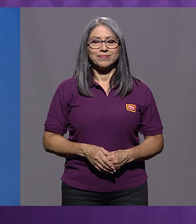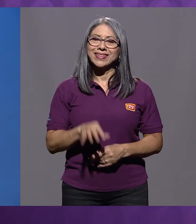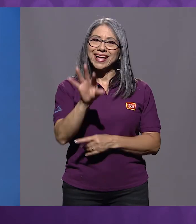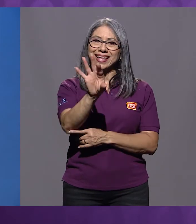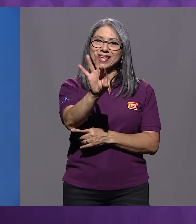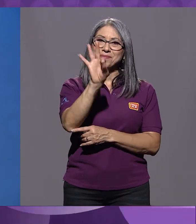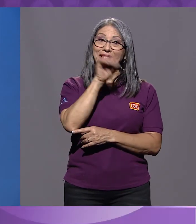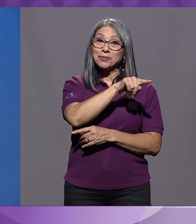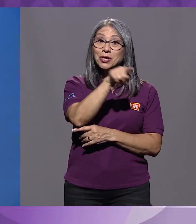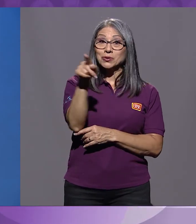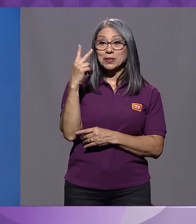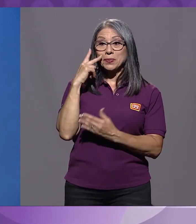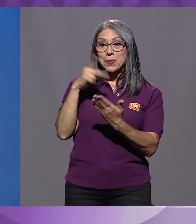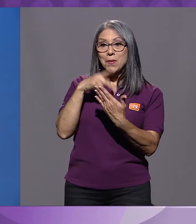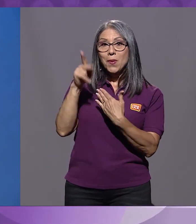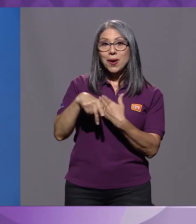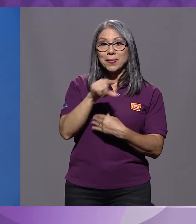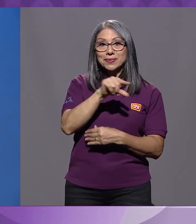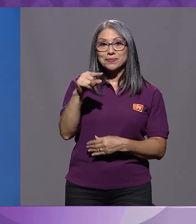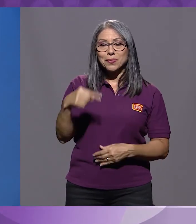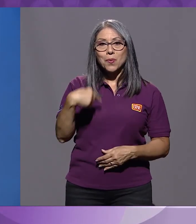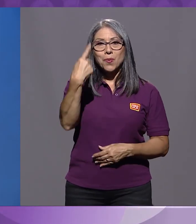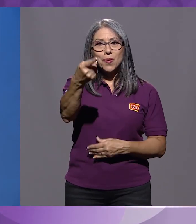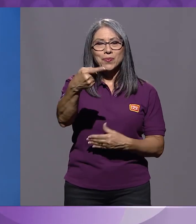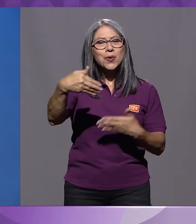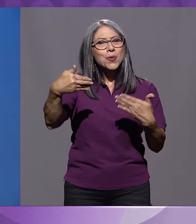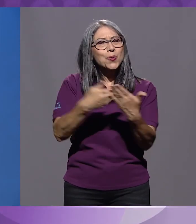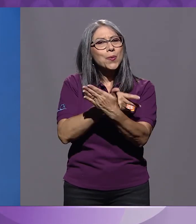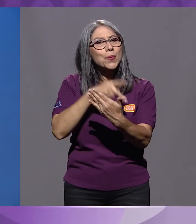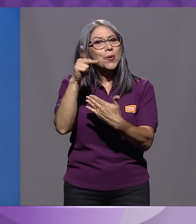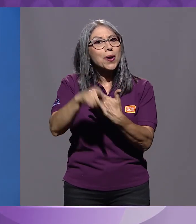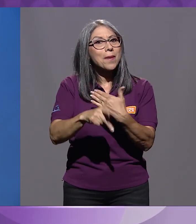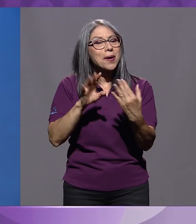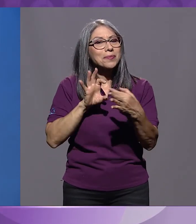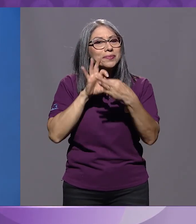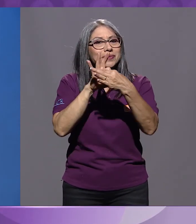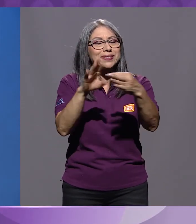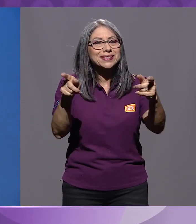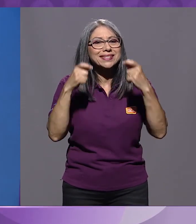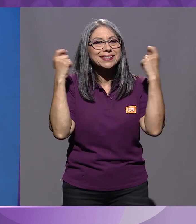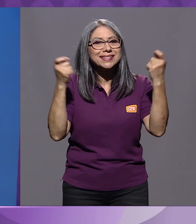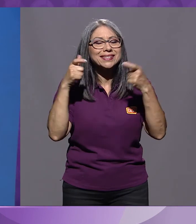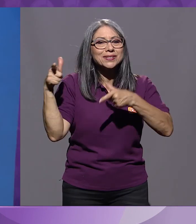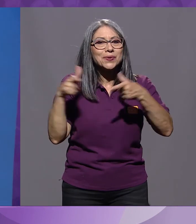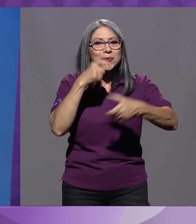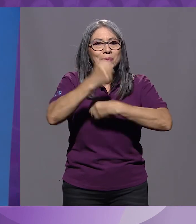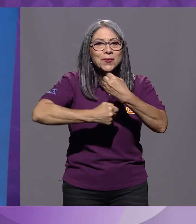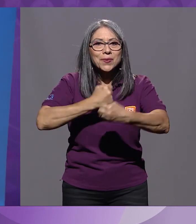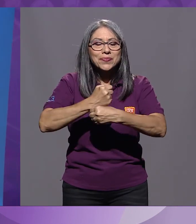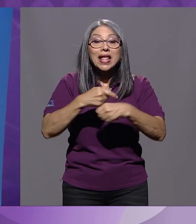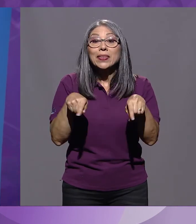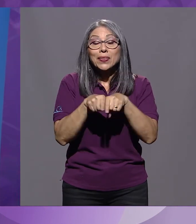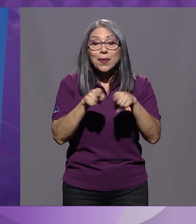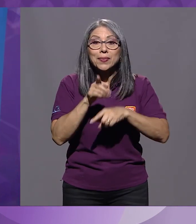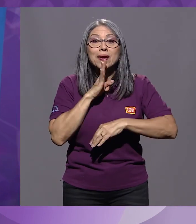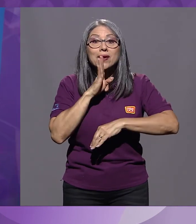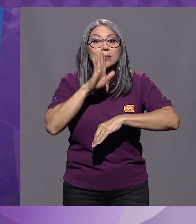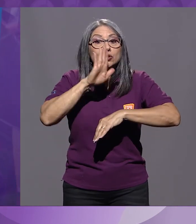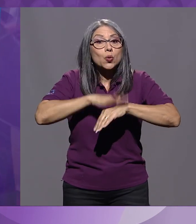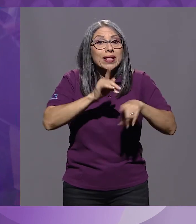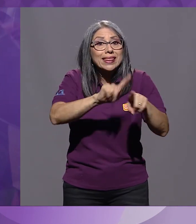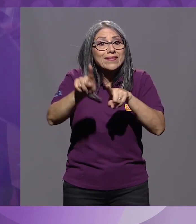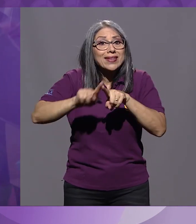Le invitamos a acompañarnos la próxima semana con una nueva edición de Aniversario. Conversaremos también sobre los retos a los que